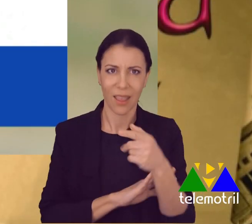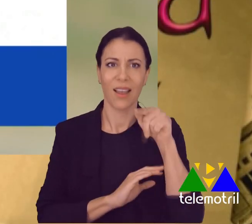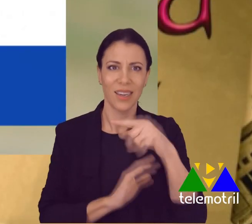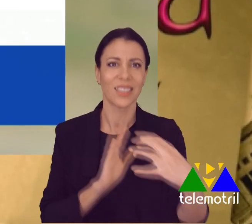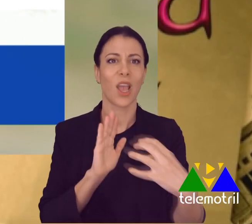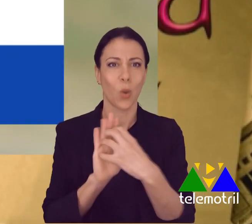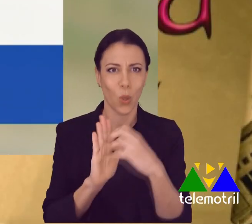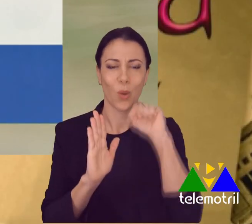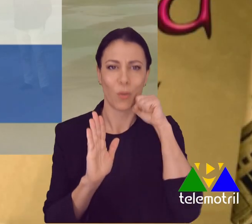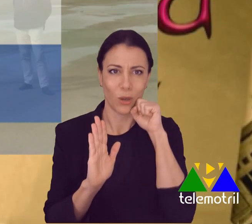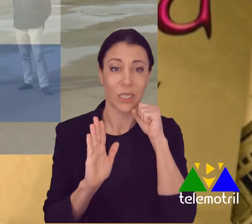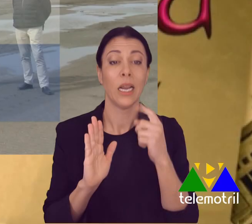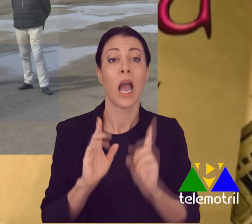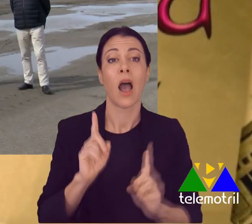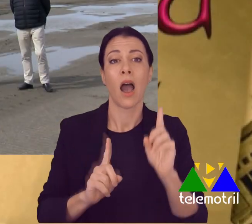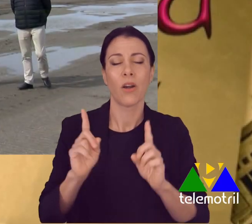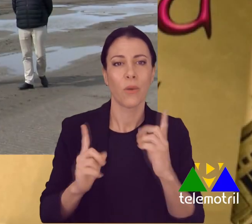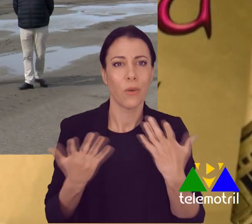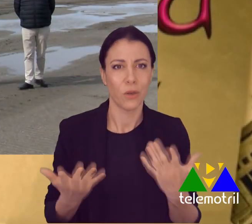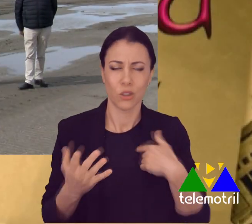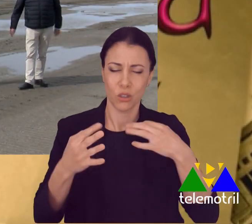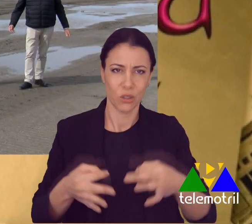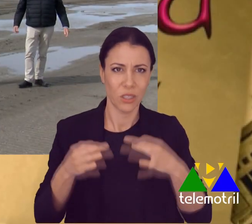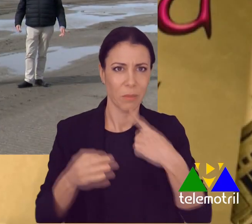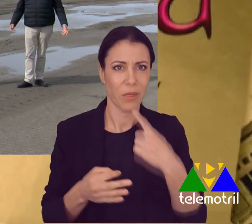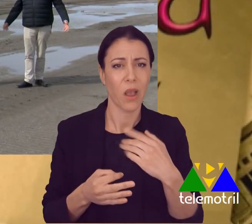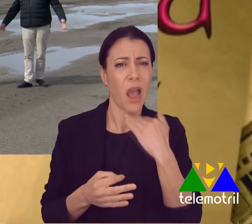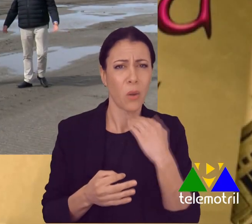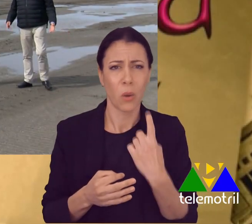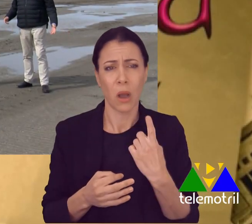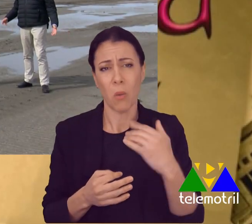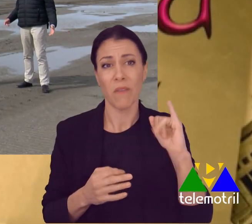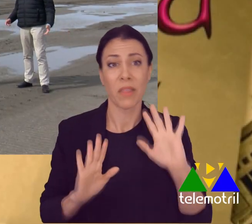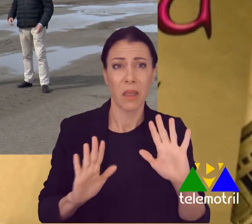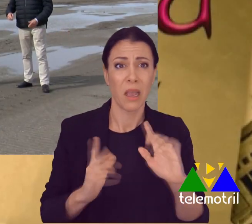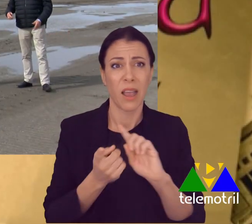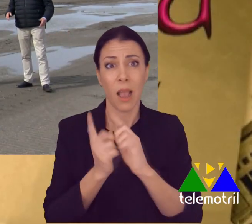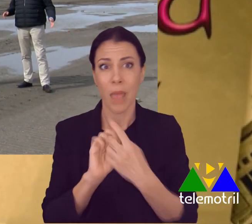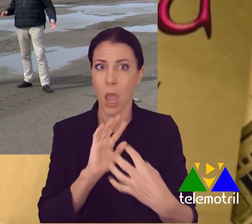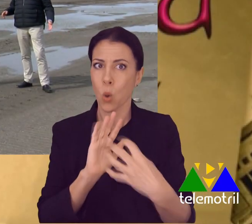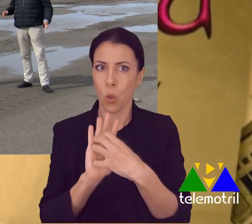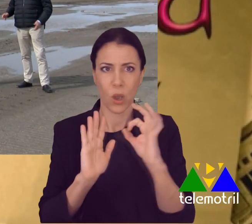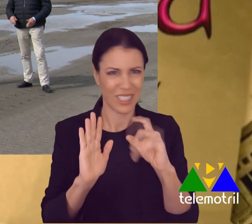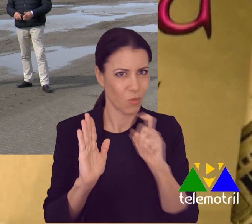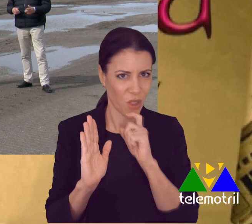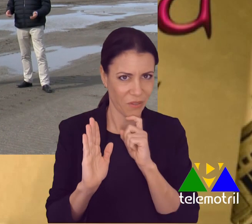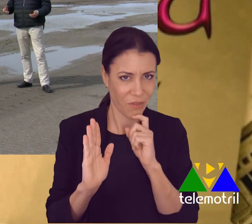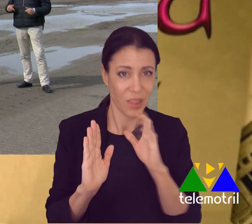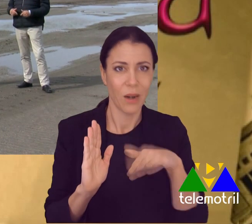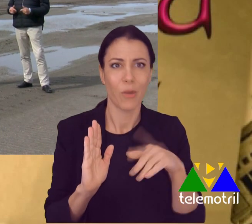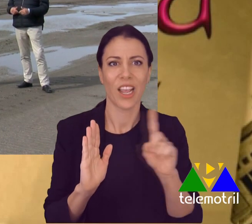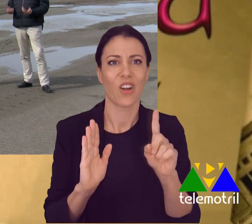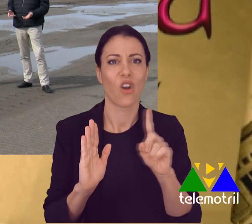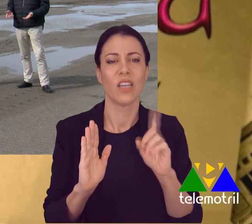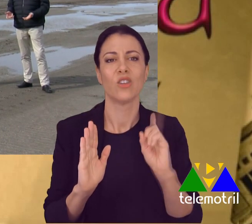escudo de Motril, que alguna vez yo siempre lo digo, alguna vez pasa que cambiar un escudo es una cosa muy complicada, porque no es